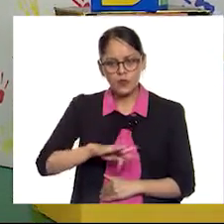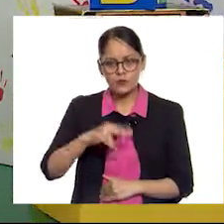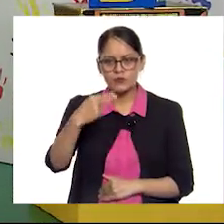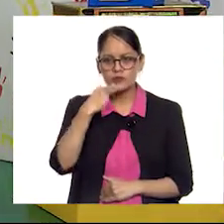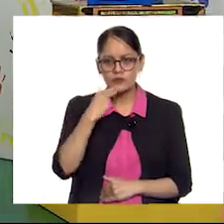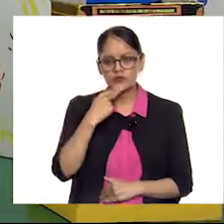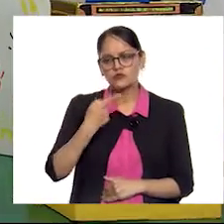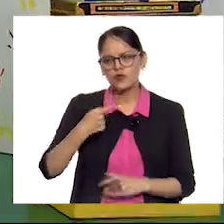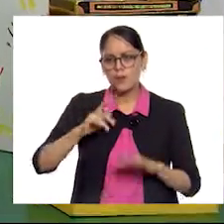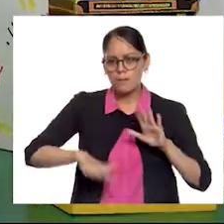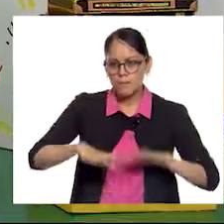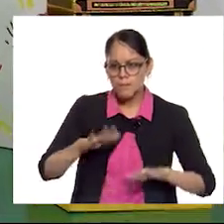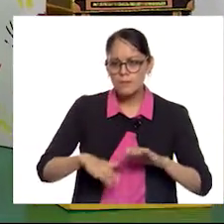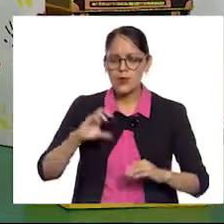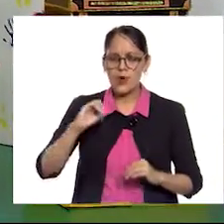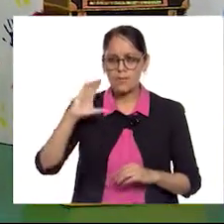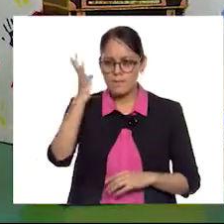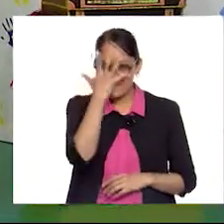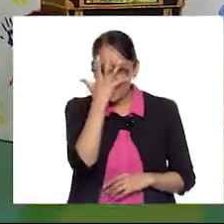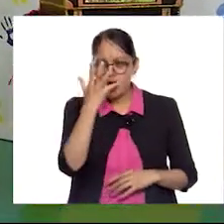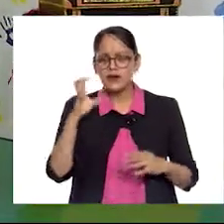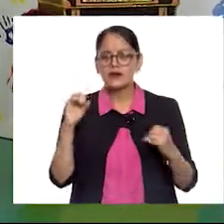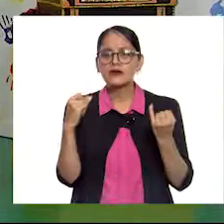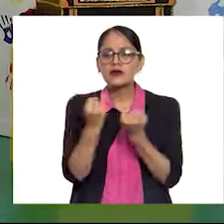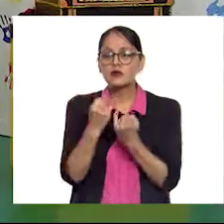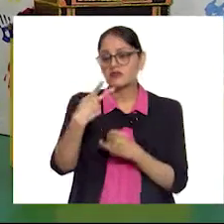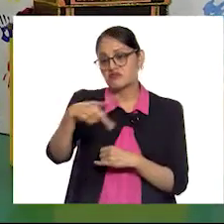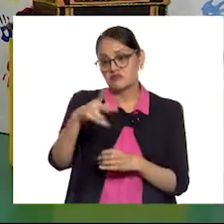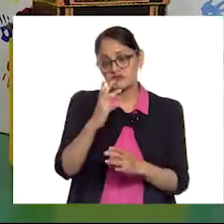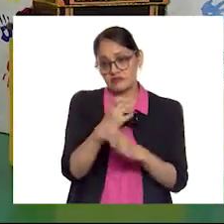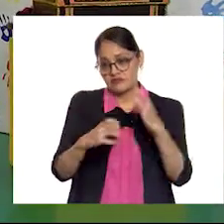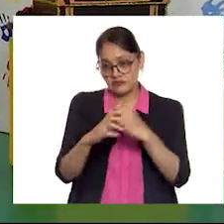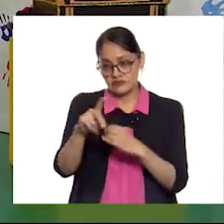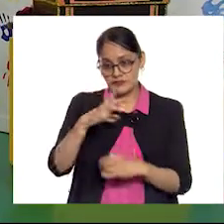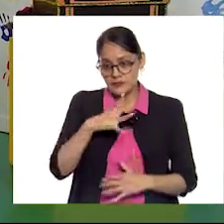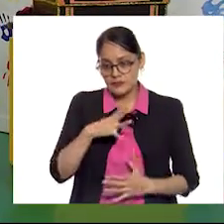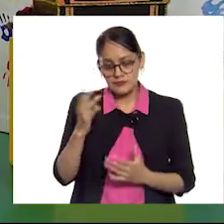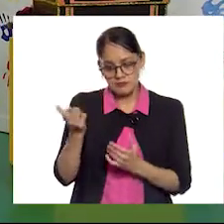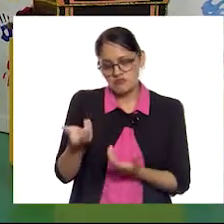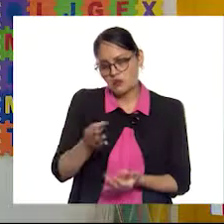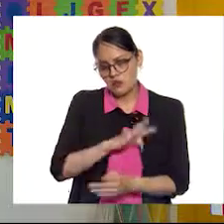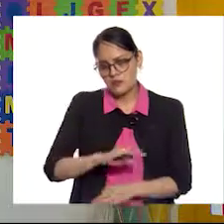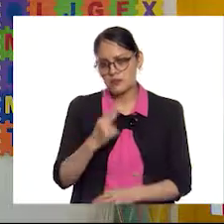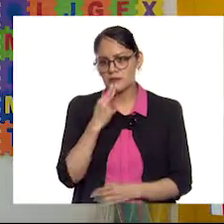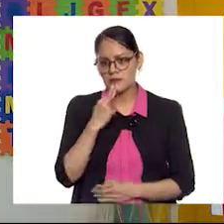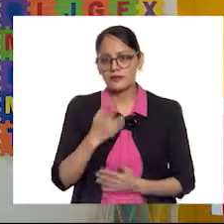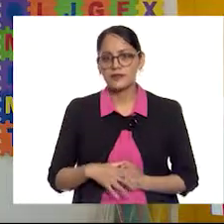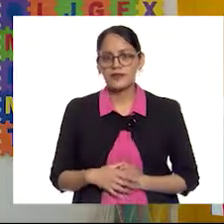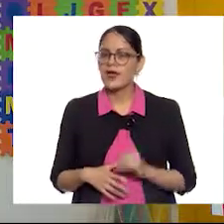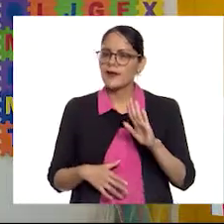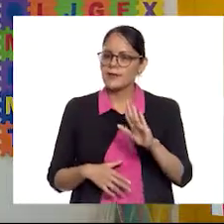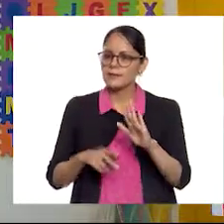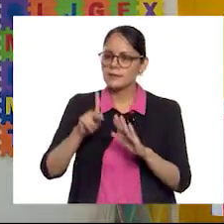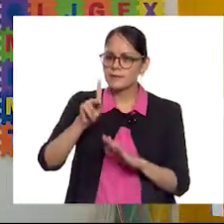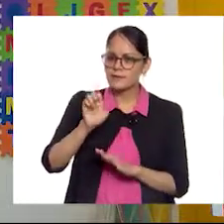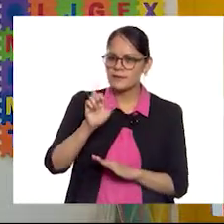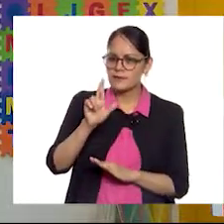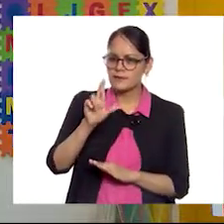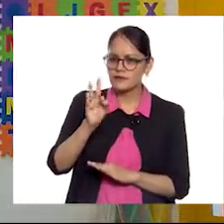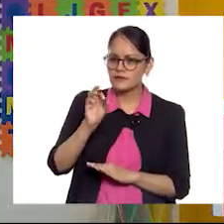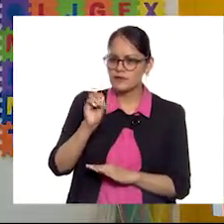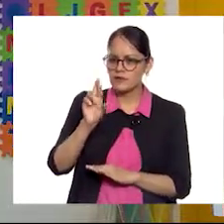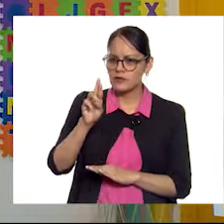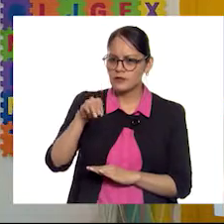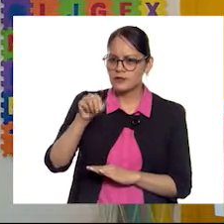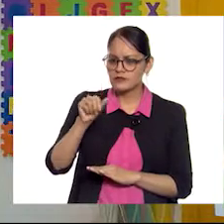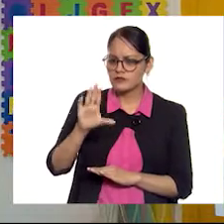instrumentos con máscaras de papel o con algún insumo que tengan ahí a la mano. Entonces, ¿el performance es como una